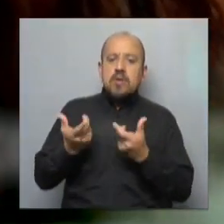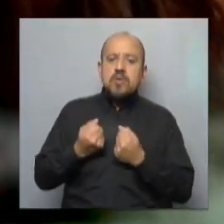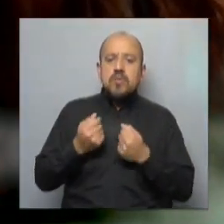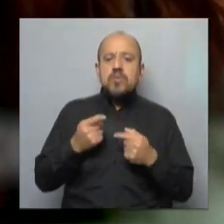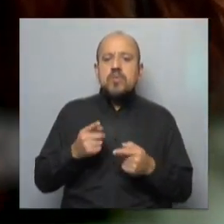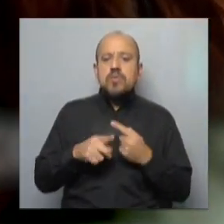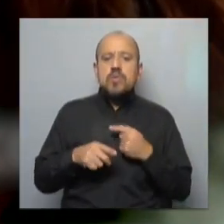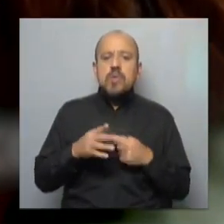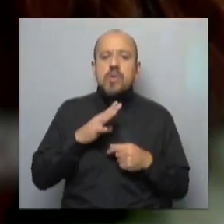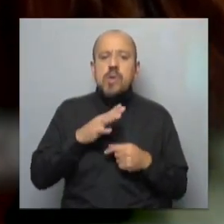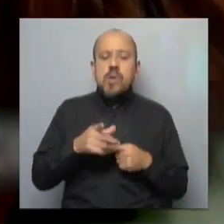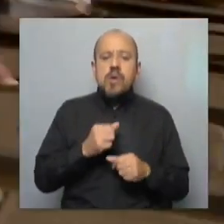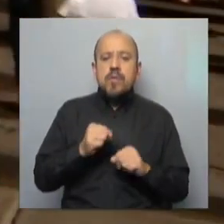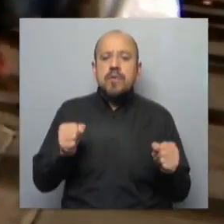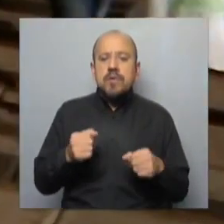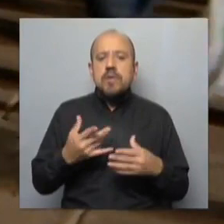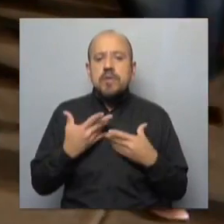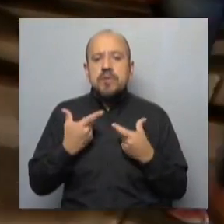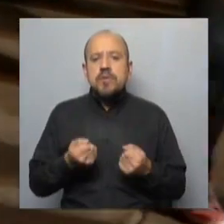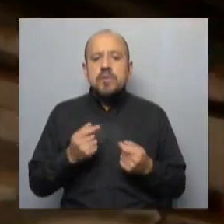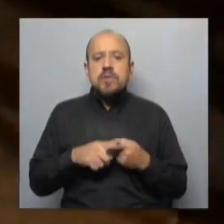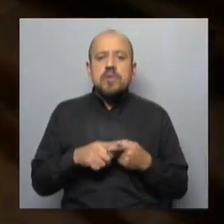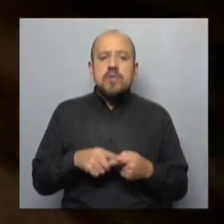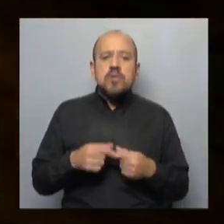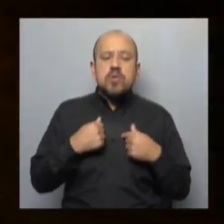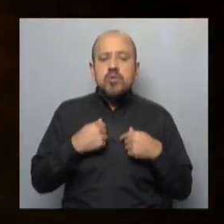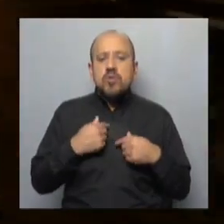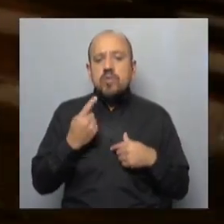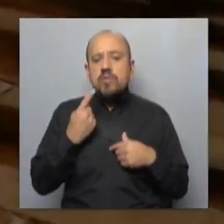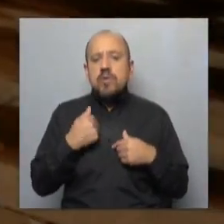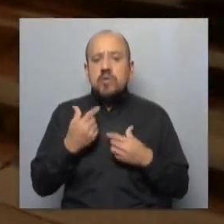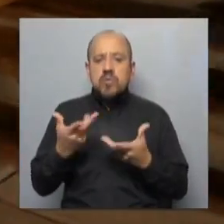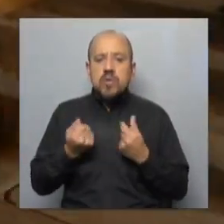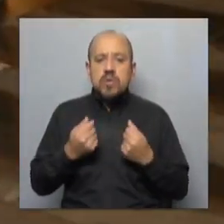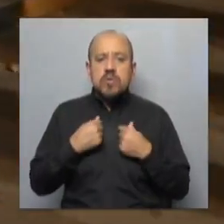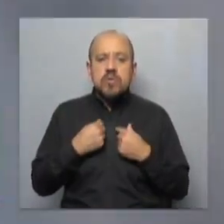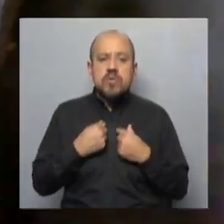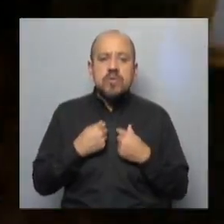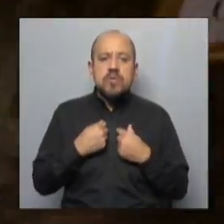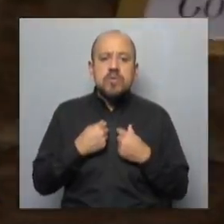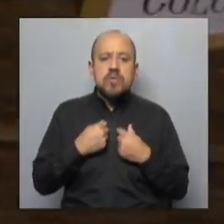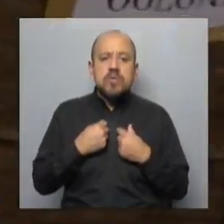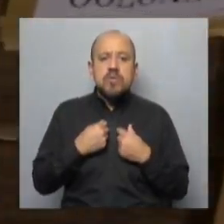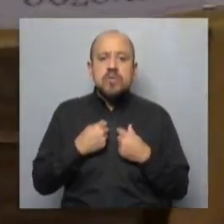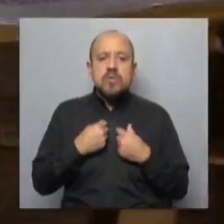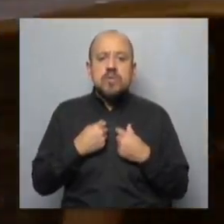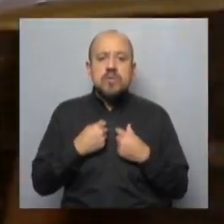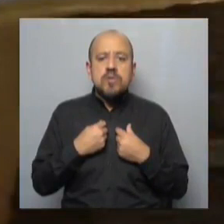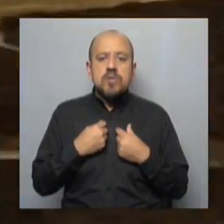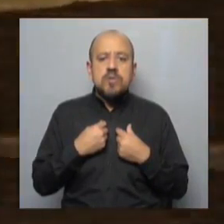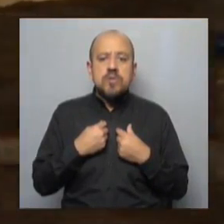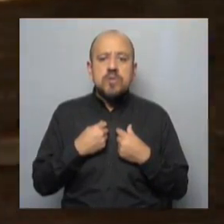tenemos que poder ayudarnos yo soy yo apareció muy bien